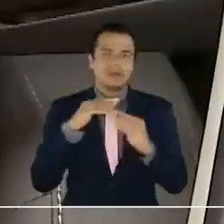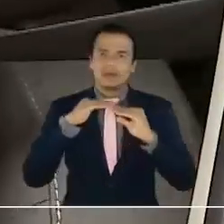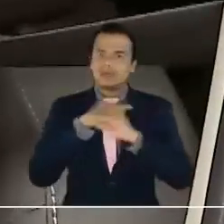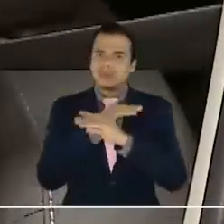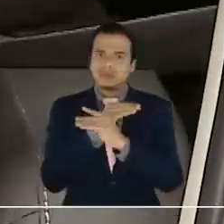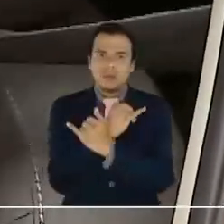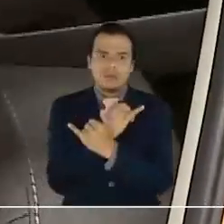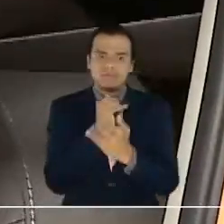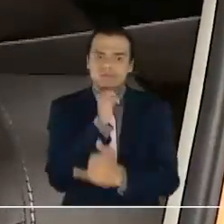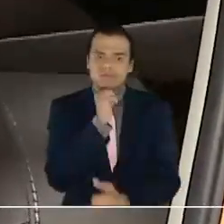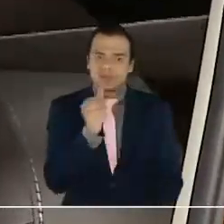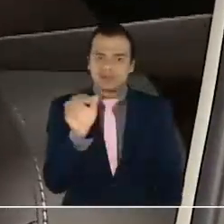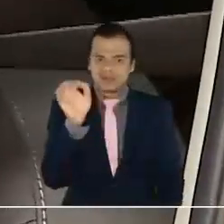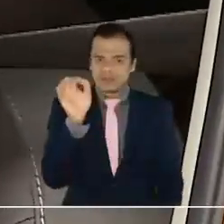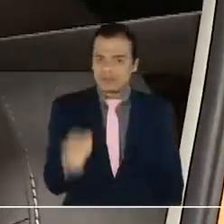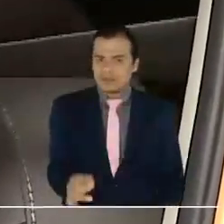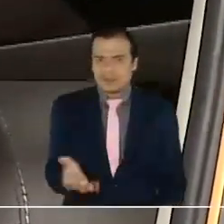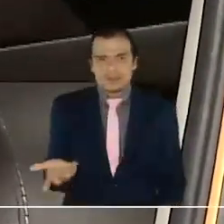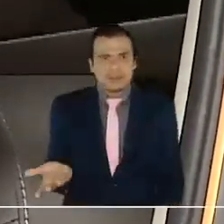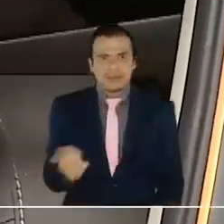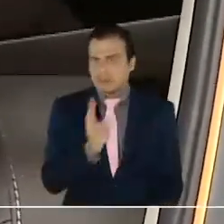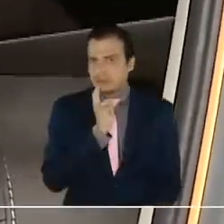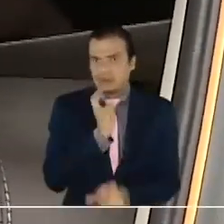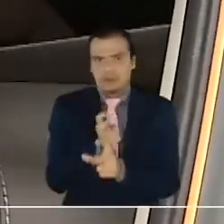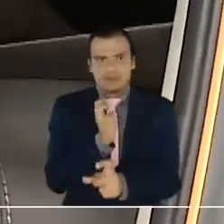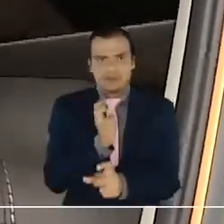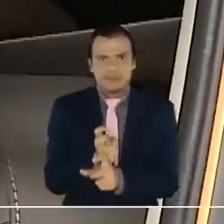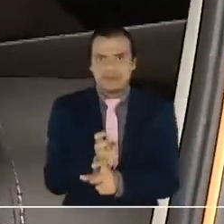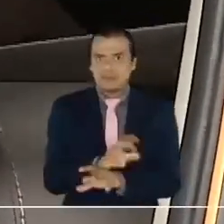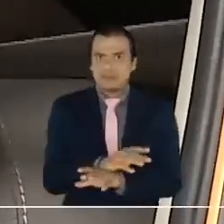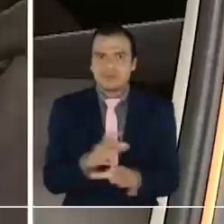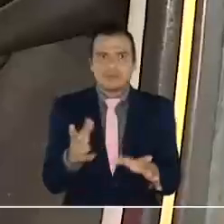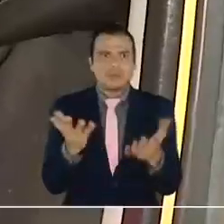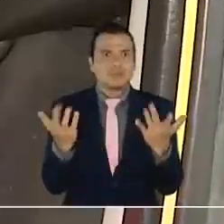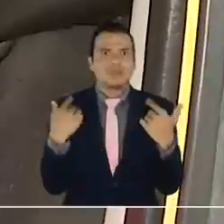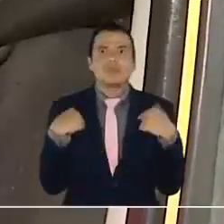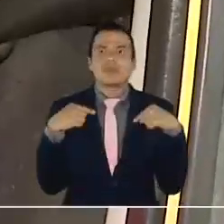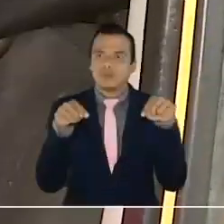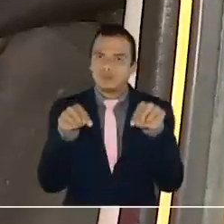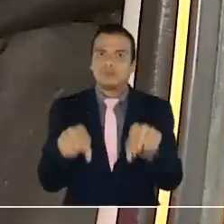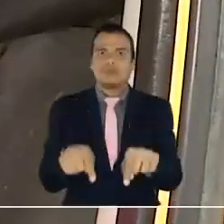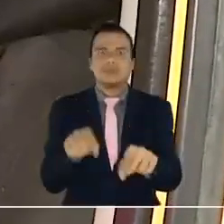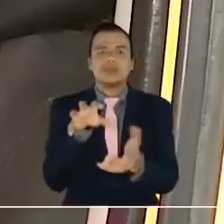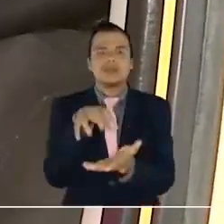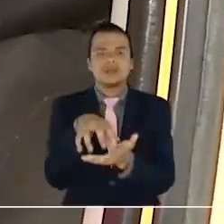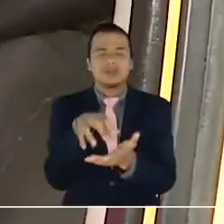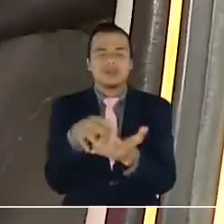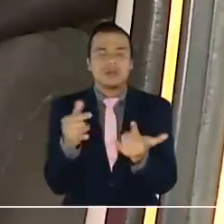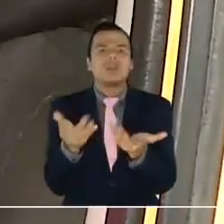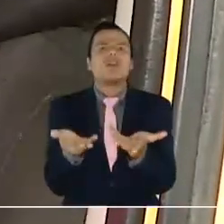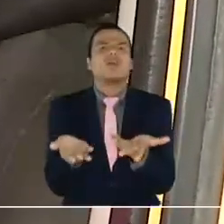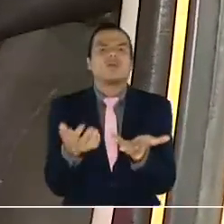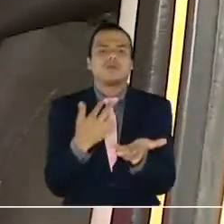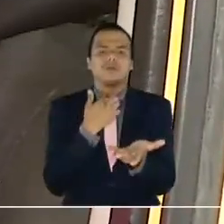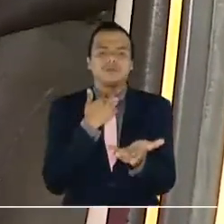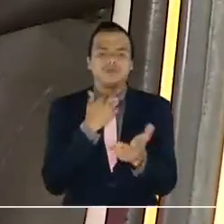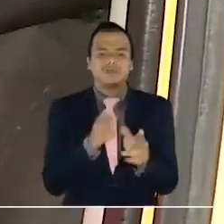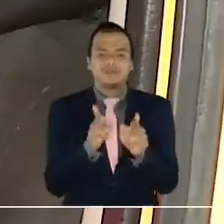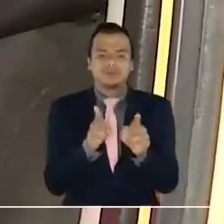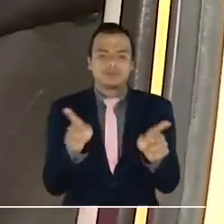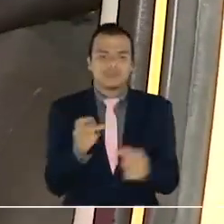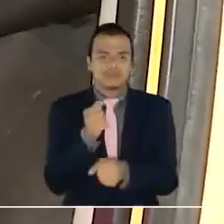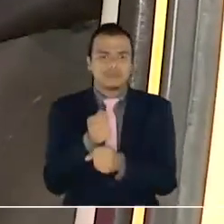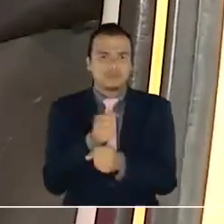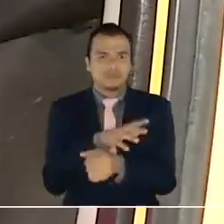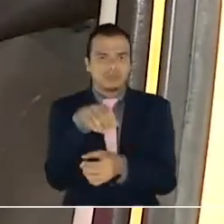Duro, duro, porque usted sabe que esta es la entrada y uno de nosotros volver a entrar y salir. Hay gente que trabaja solamente en el centro, y siempre